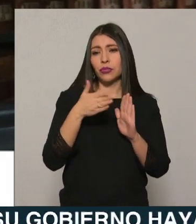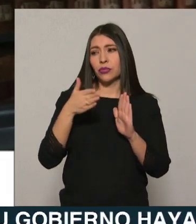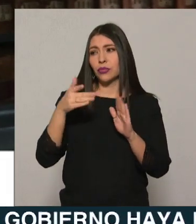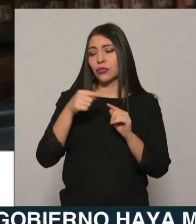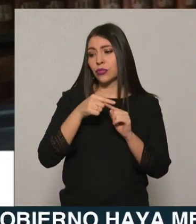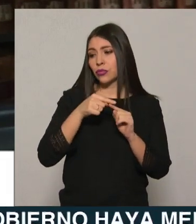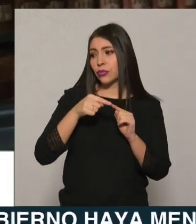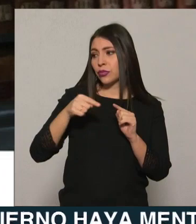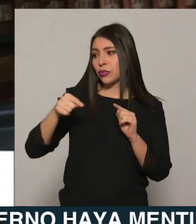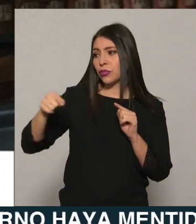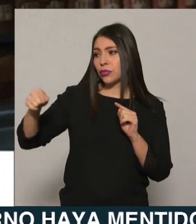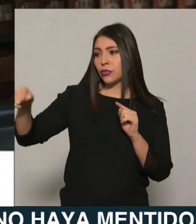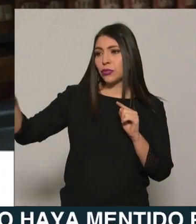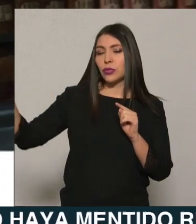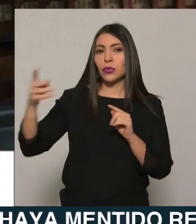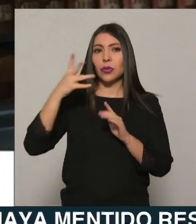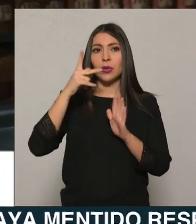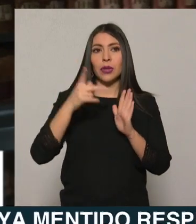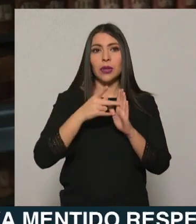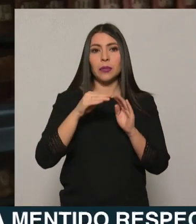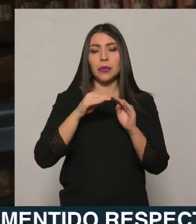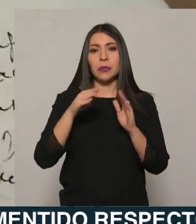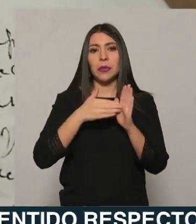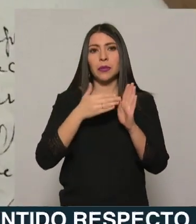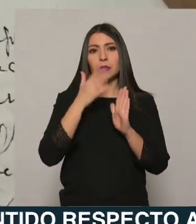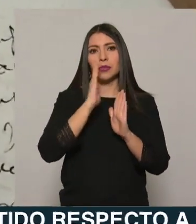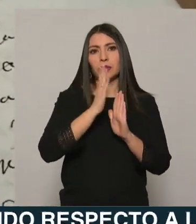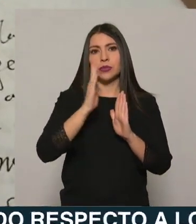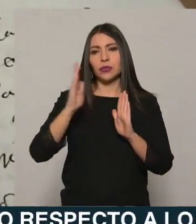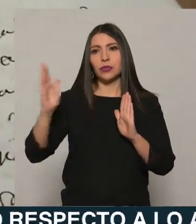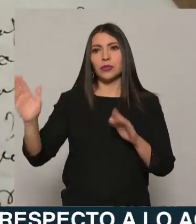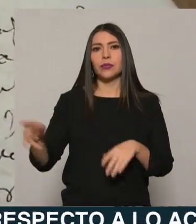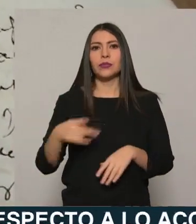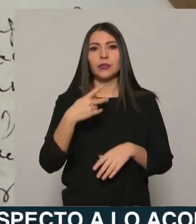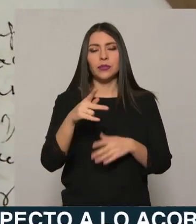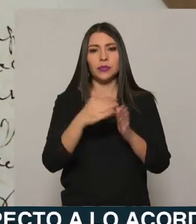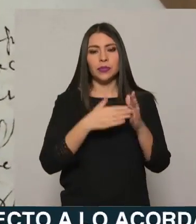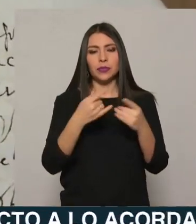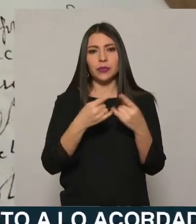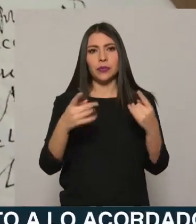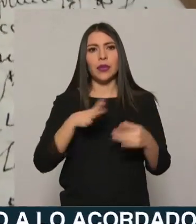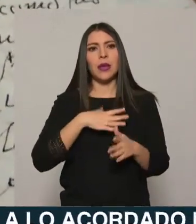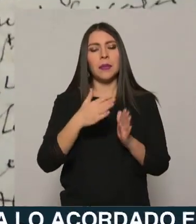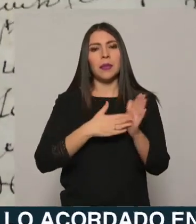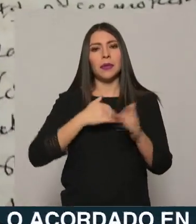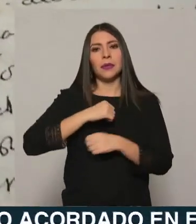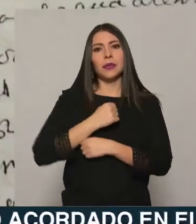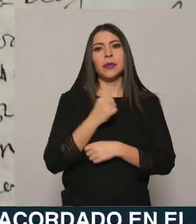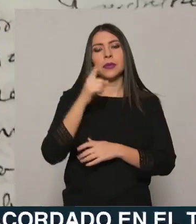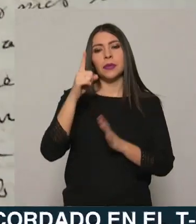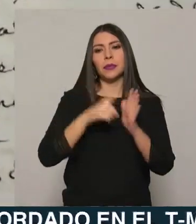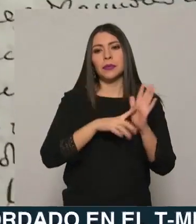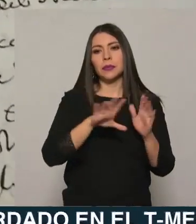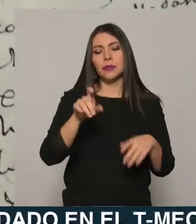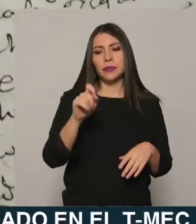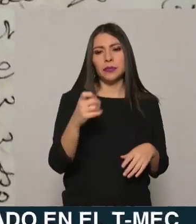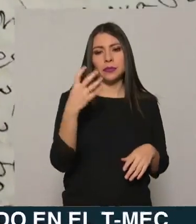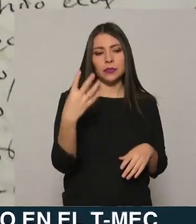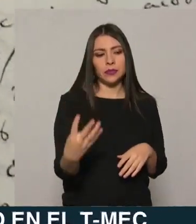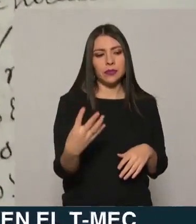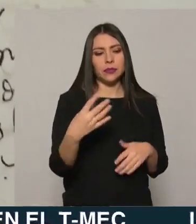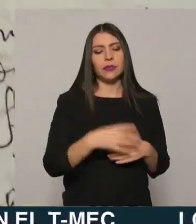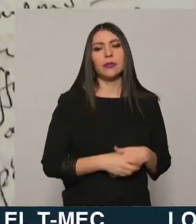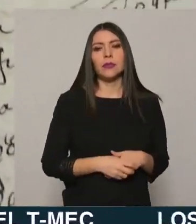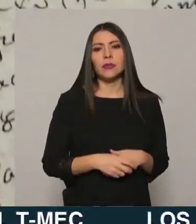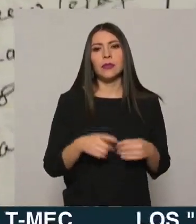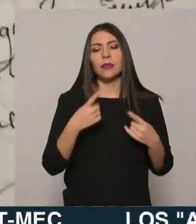todos los acervos que tenemos. El archivo histórico resguarda documentos que datan de 1524, de las administraciones que